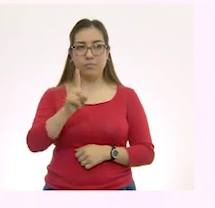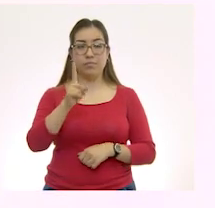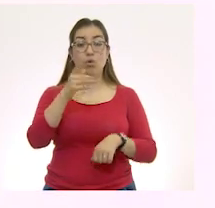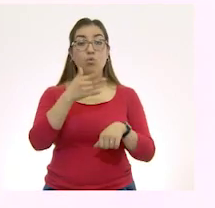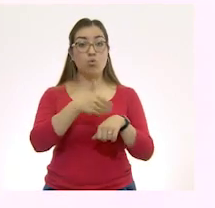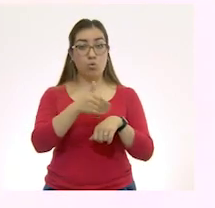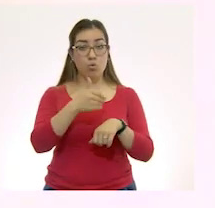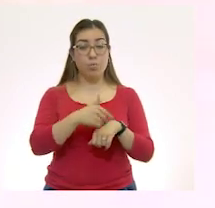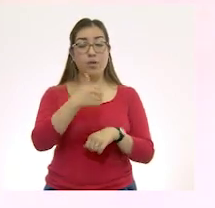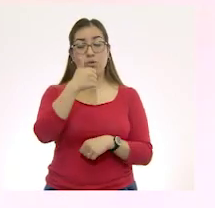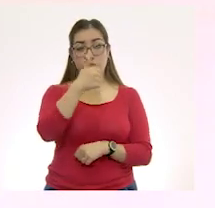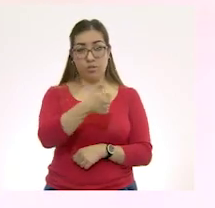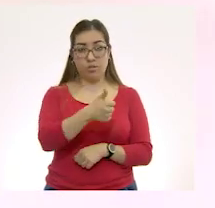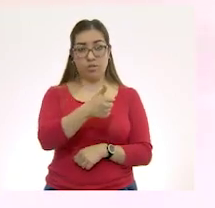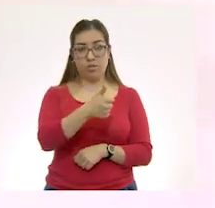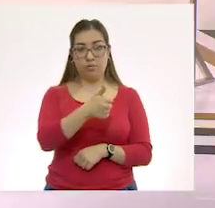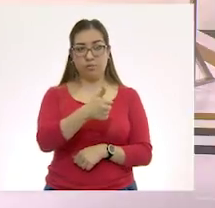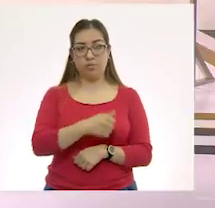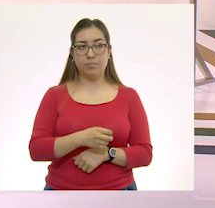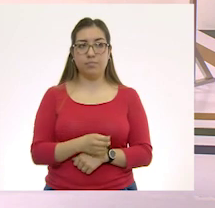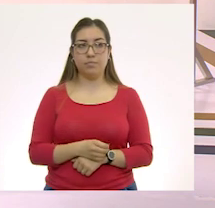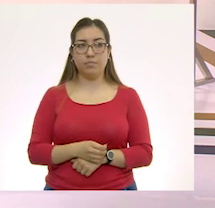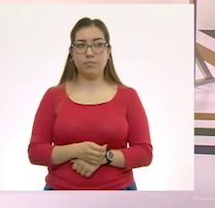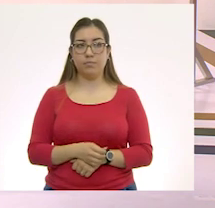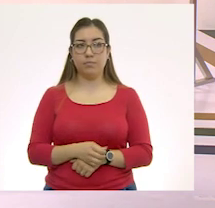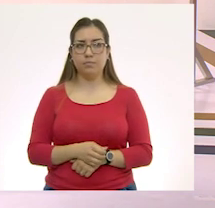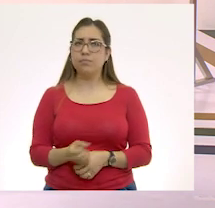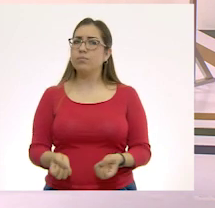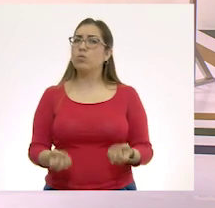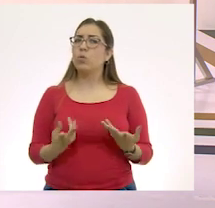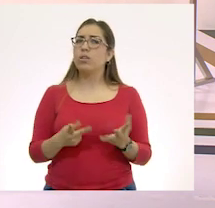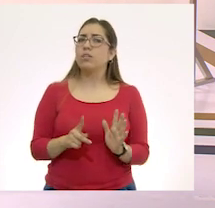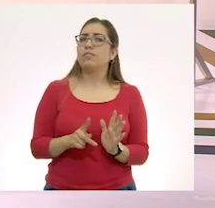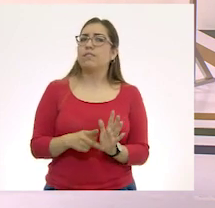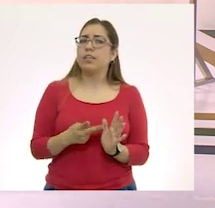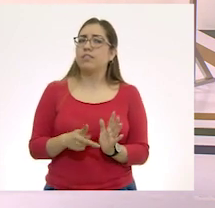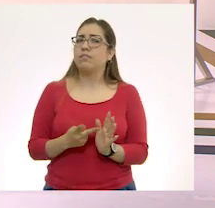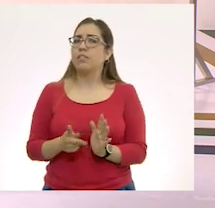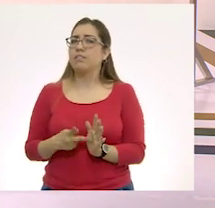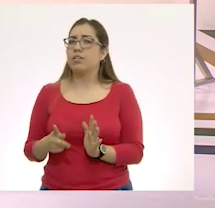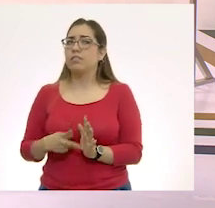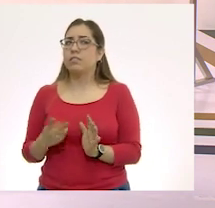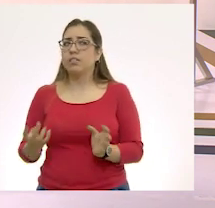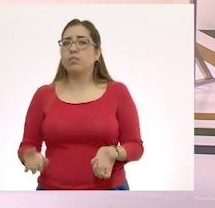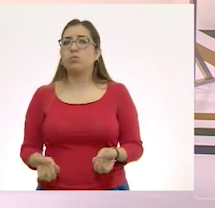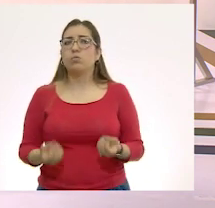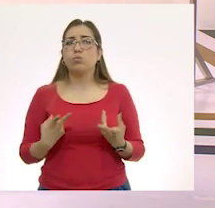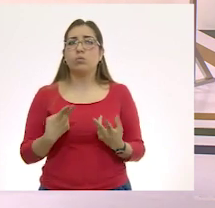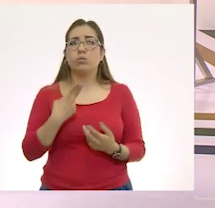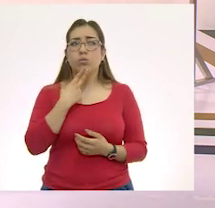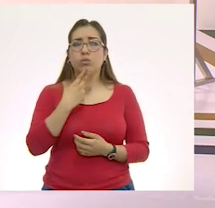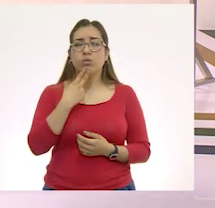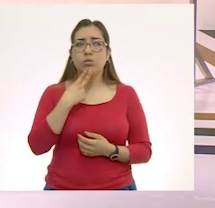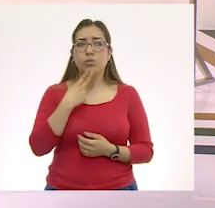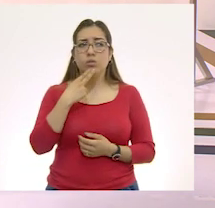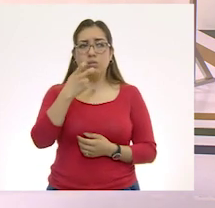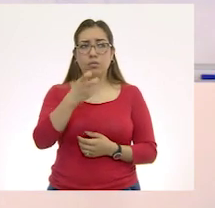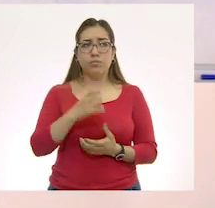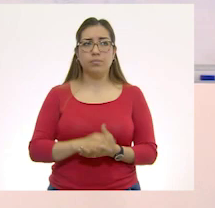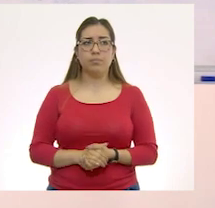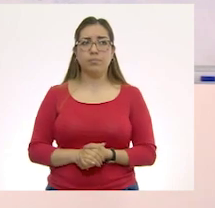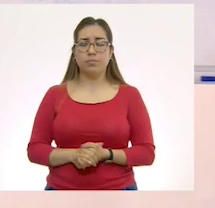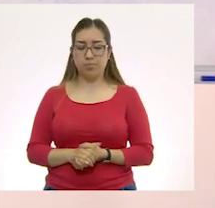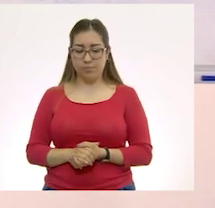el número 6 entonces voy a anotar el número 6 cuántas veces voy a a sumar el número